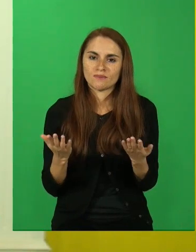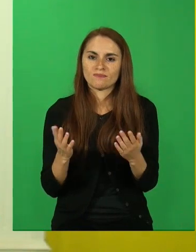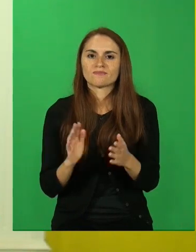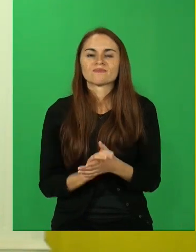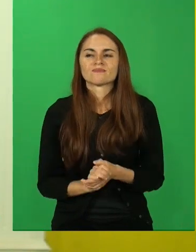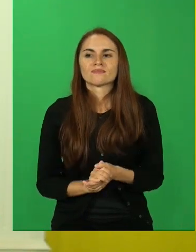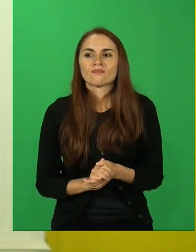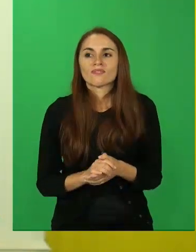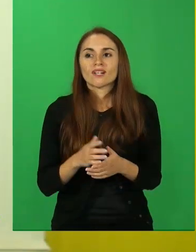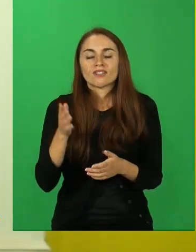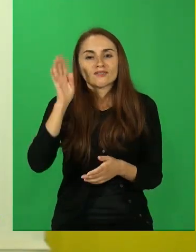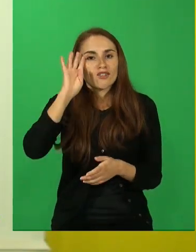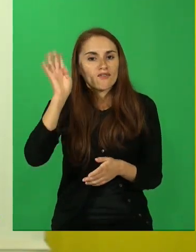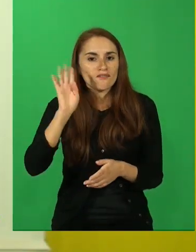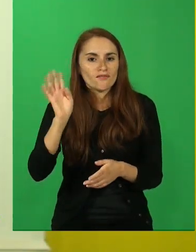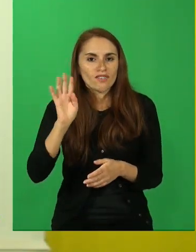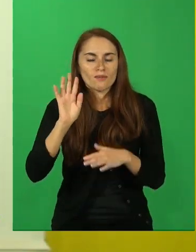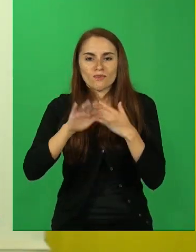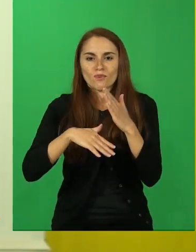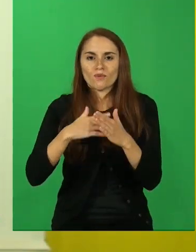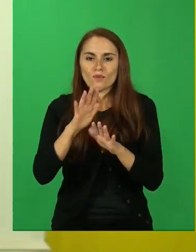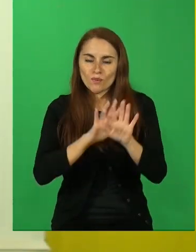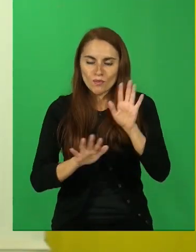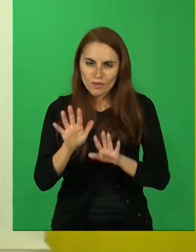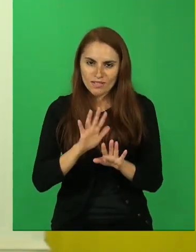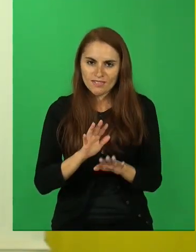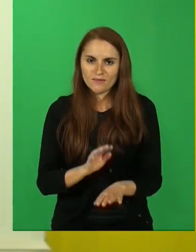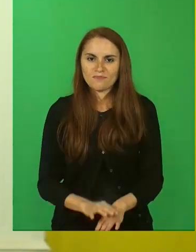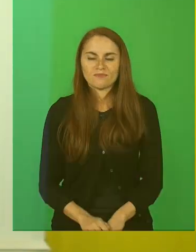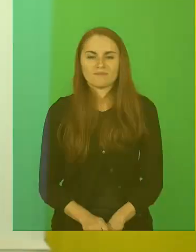Dios quiere. Nos vemos y que se encuentren bien.